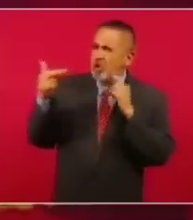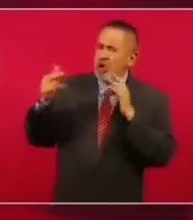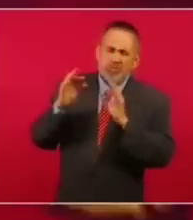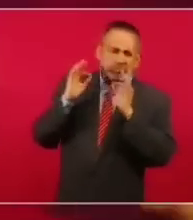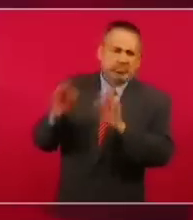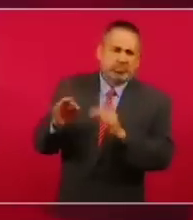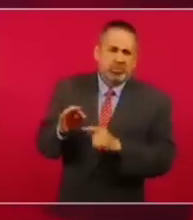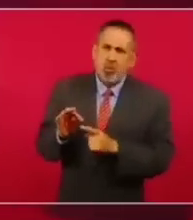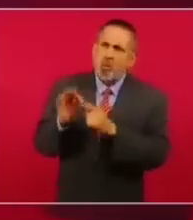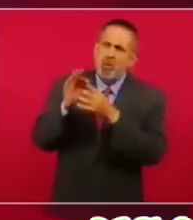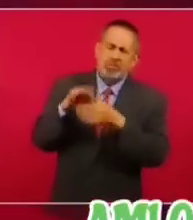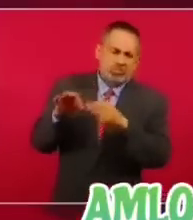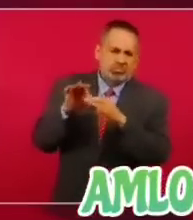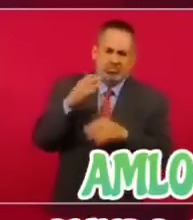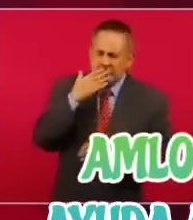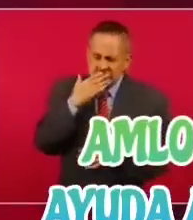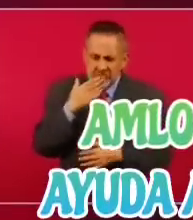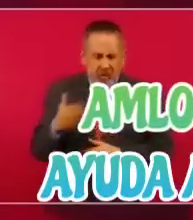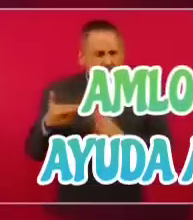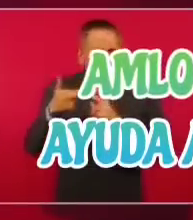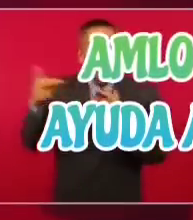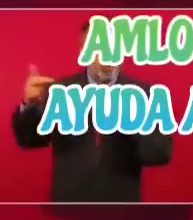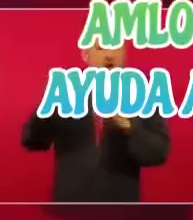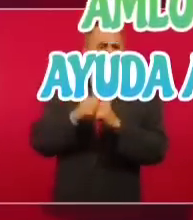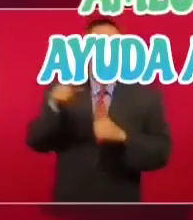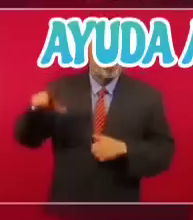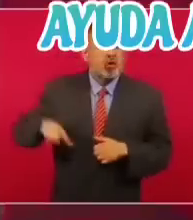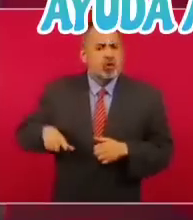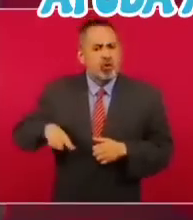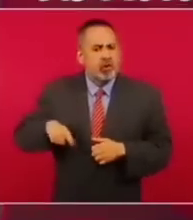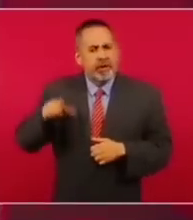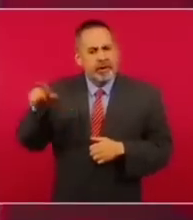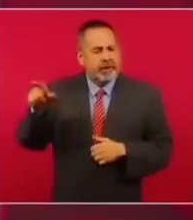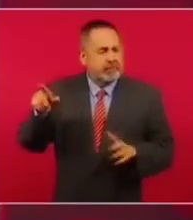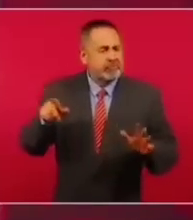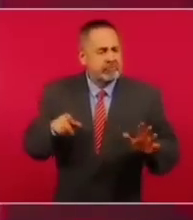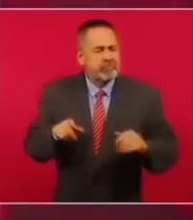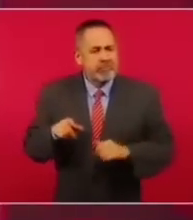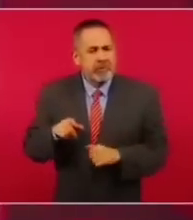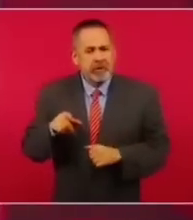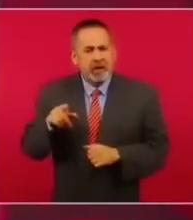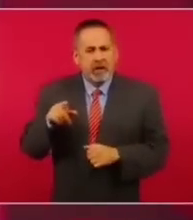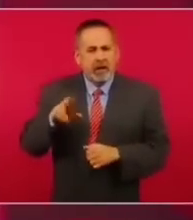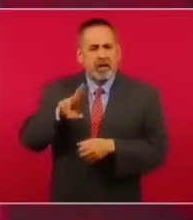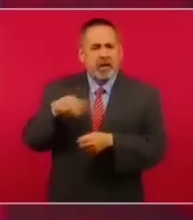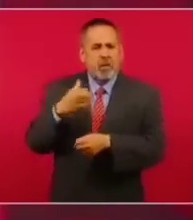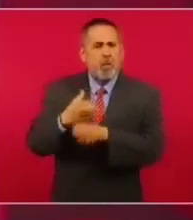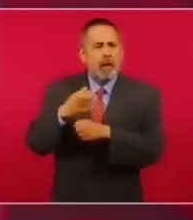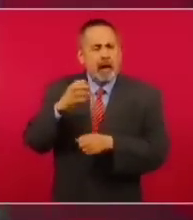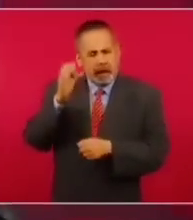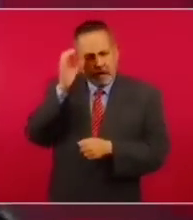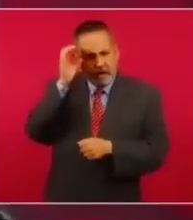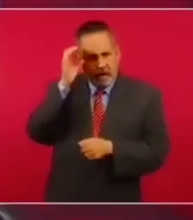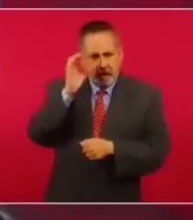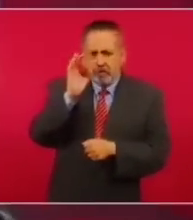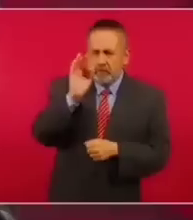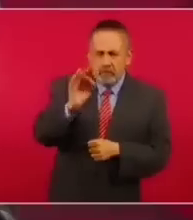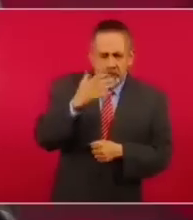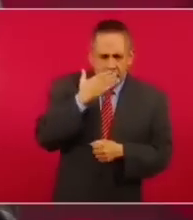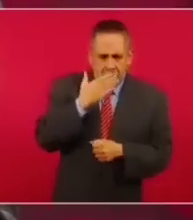especial tenemos buena relación con el gobierno de la República de